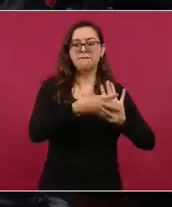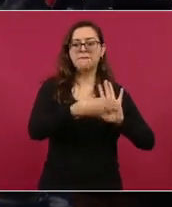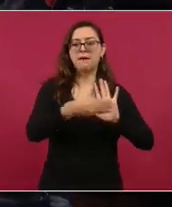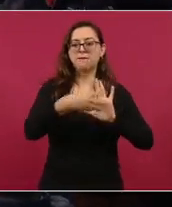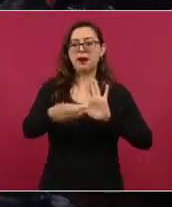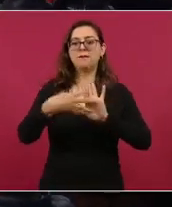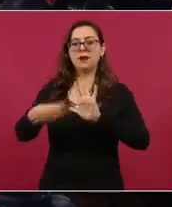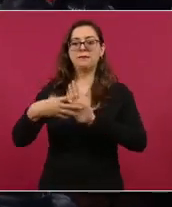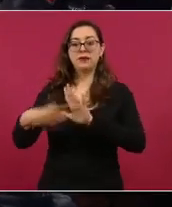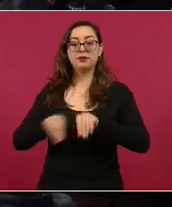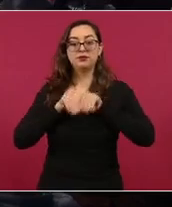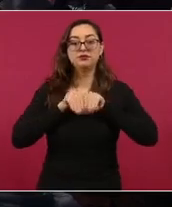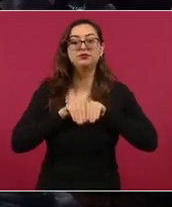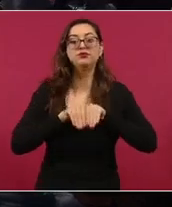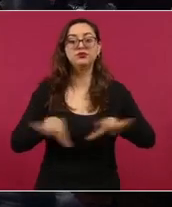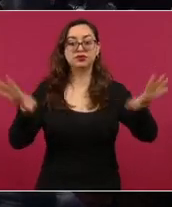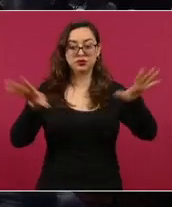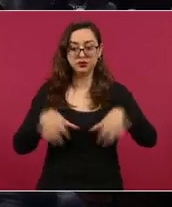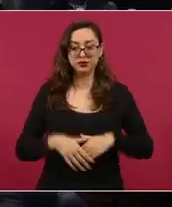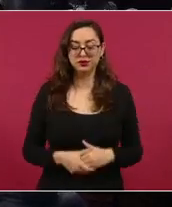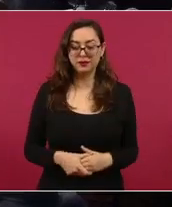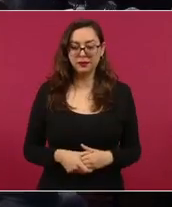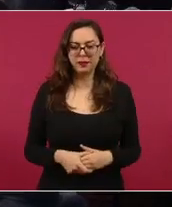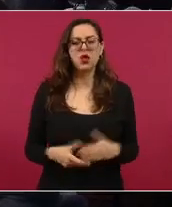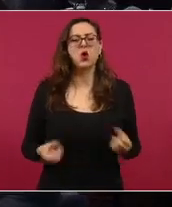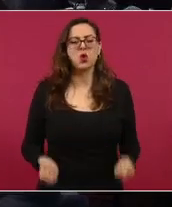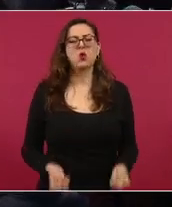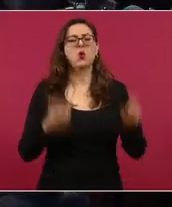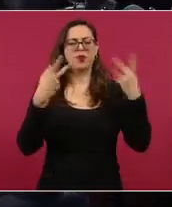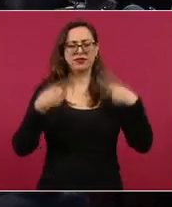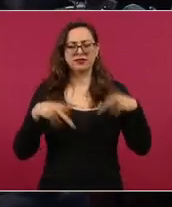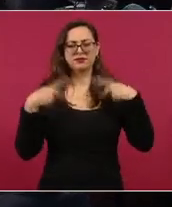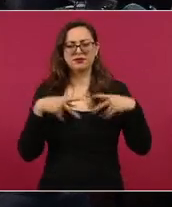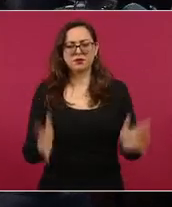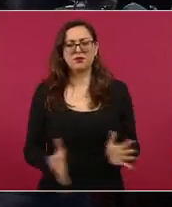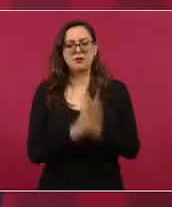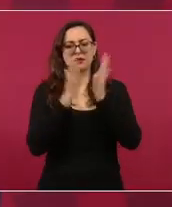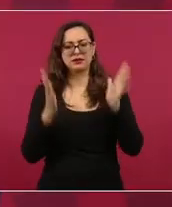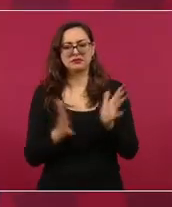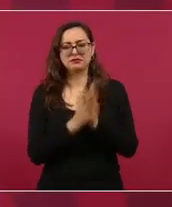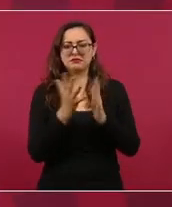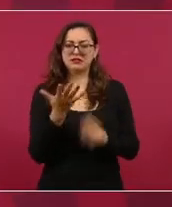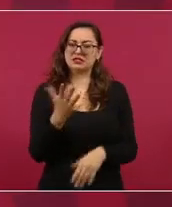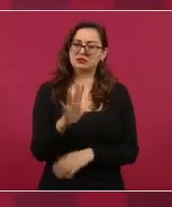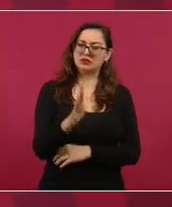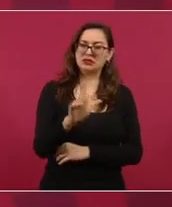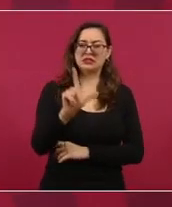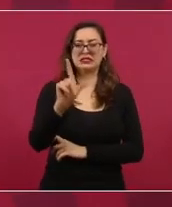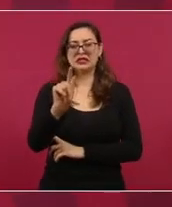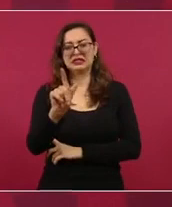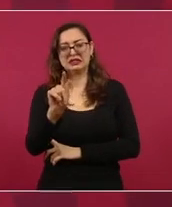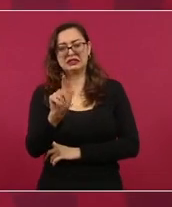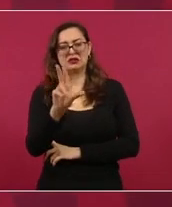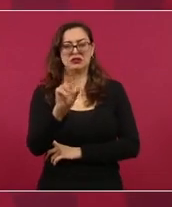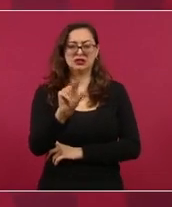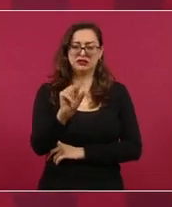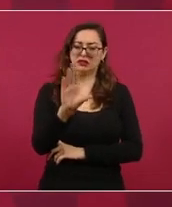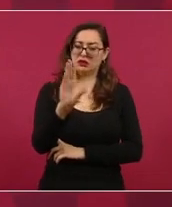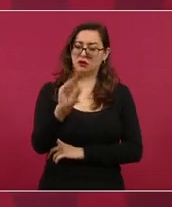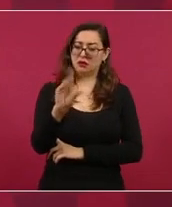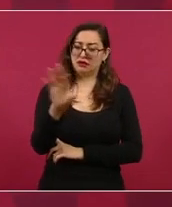participaron. Hay que quitarle como el 70, el 80, el 90%,